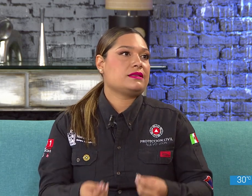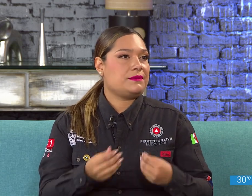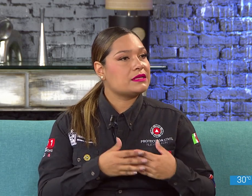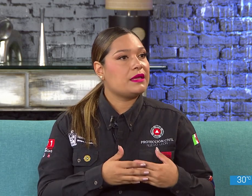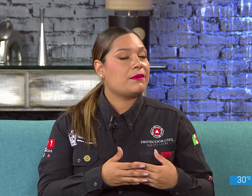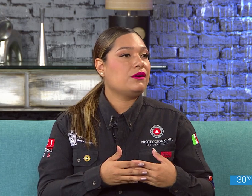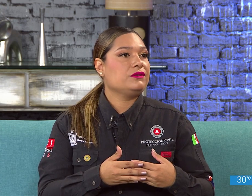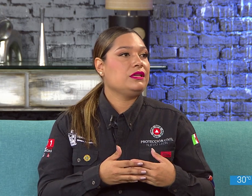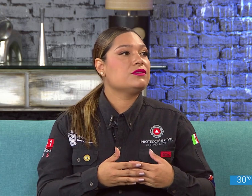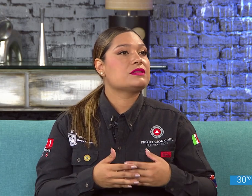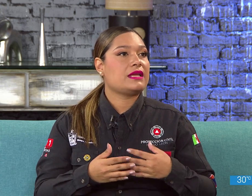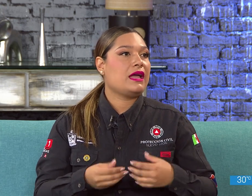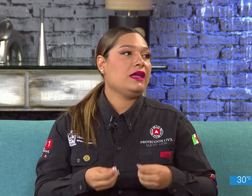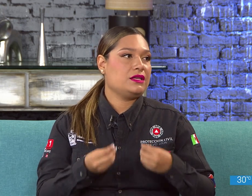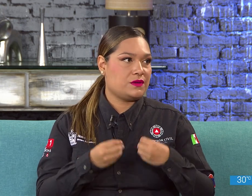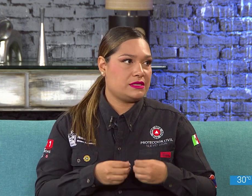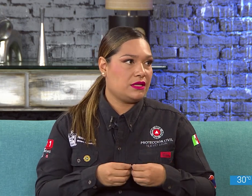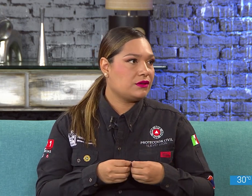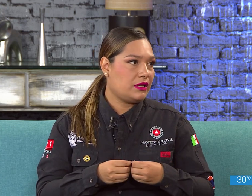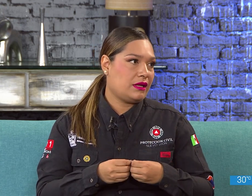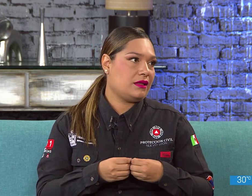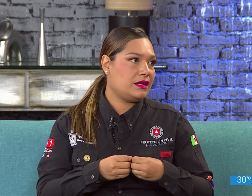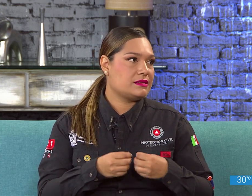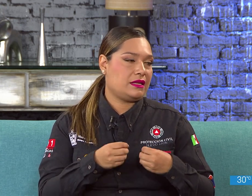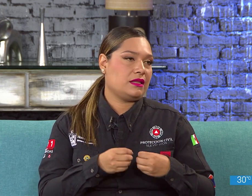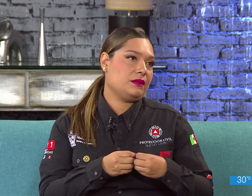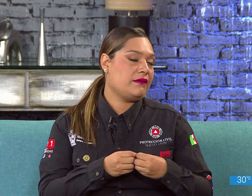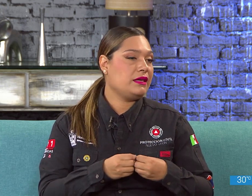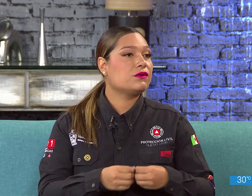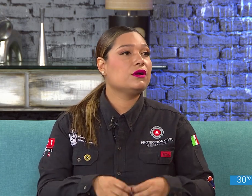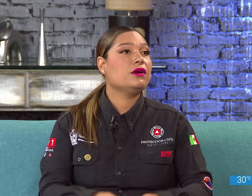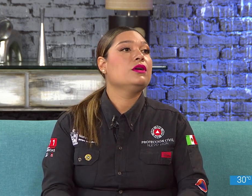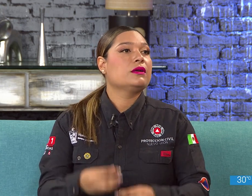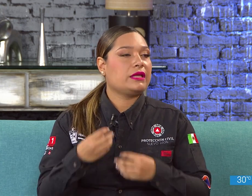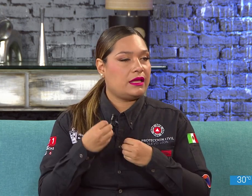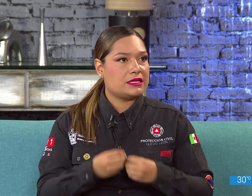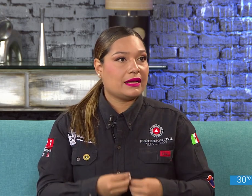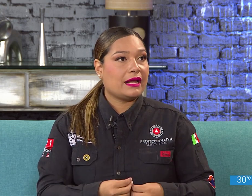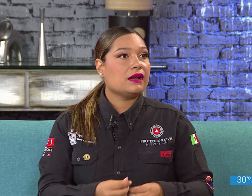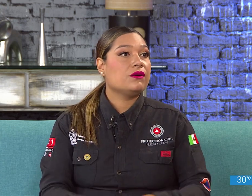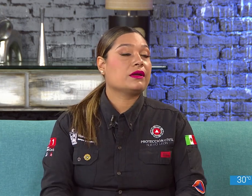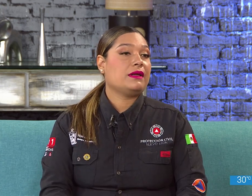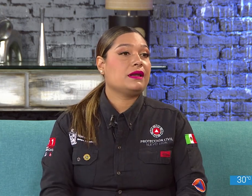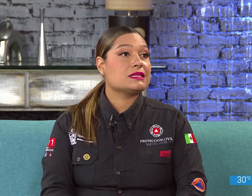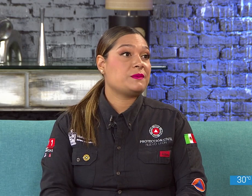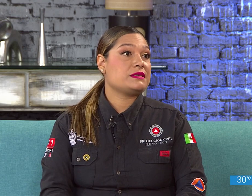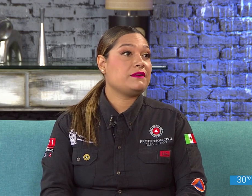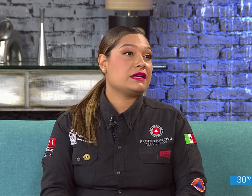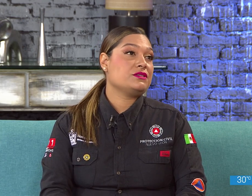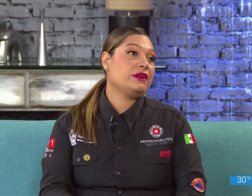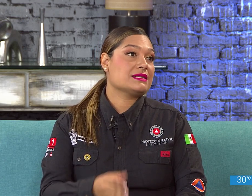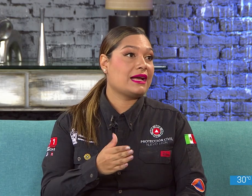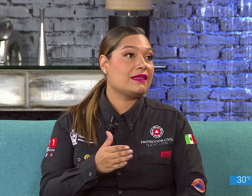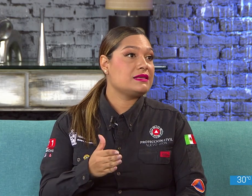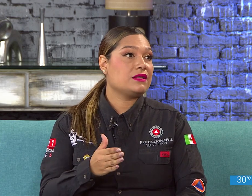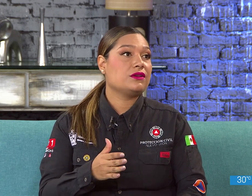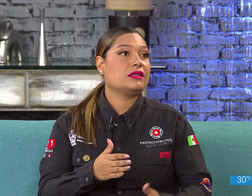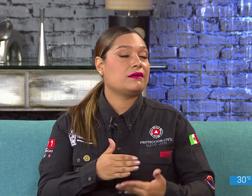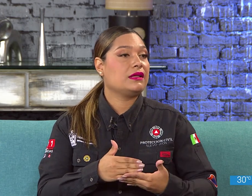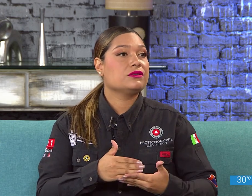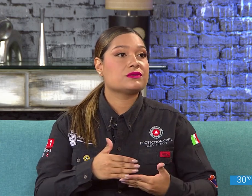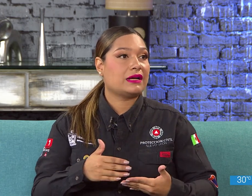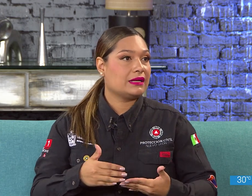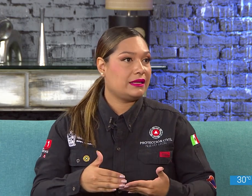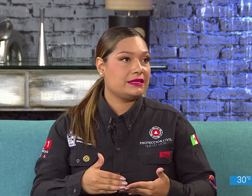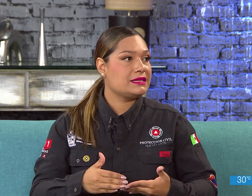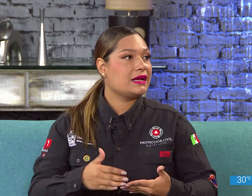El que si vas a llevar a los niños sea en su asiento de vehículo. Checar lo que vienen las especificaciones. Cada asiento te